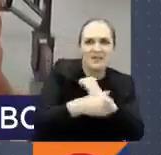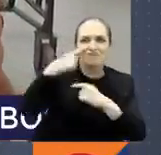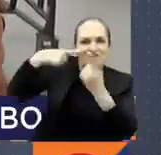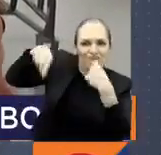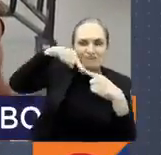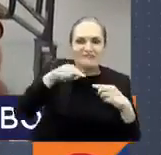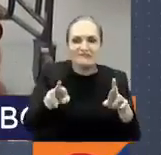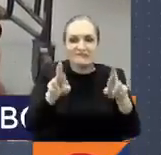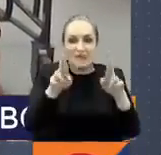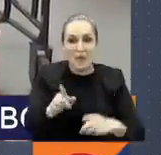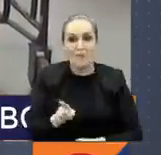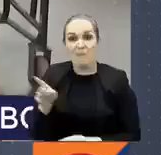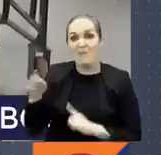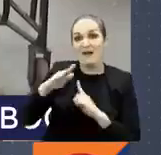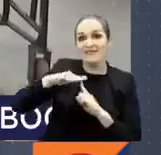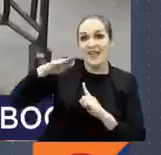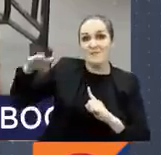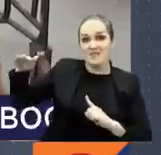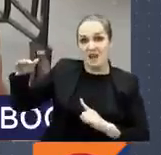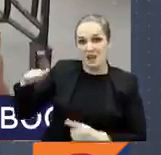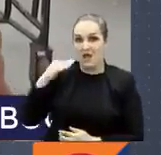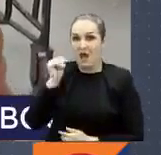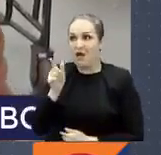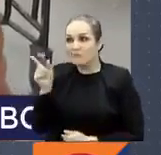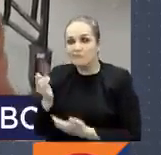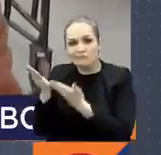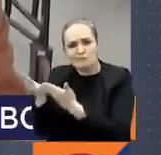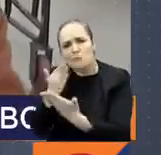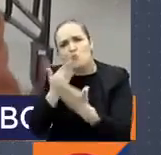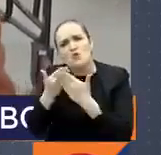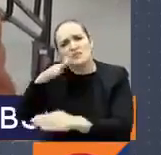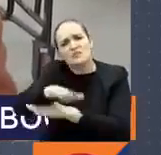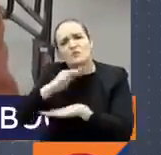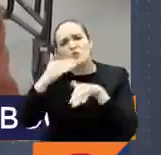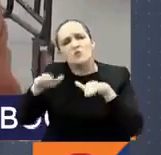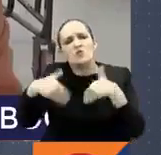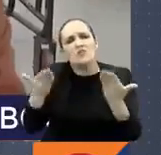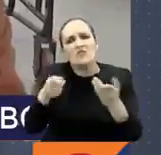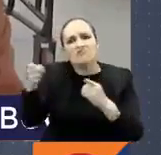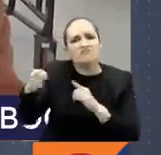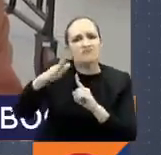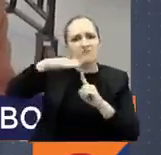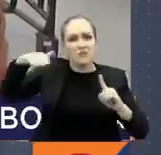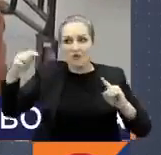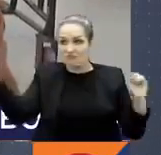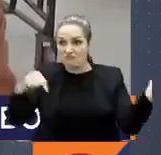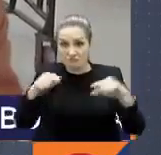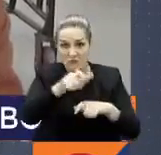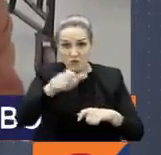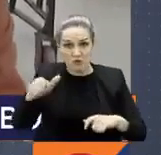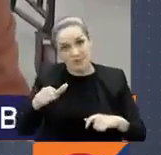Salitre. Ahí está Stephanie Valencia. Stephanie, ¿qué tal? Buenas tardes. ¿Qué reporte se tiene desde este punto de Bogotá?